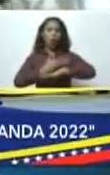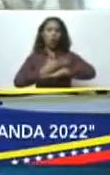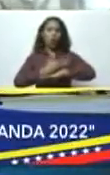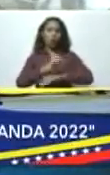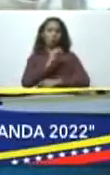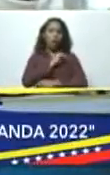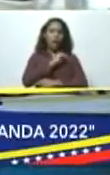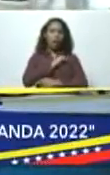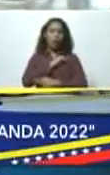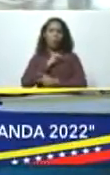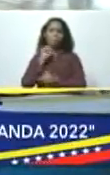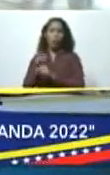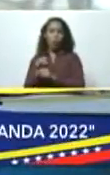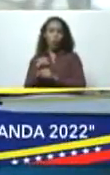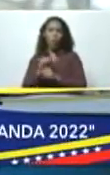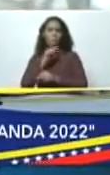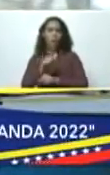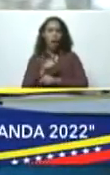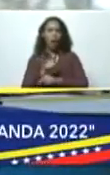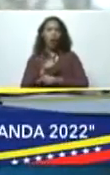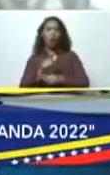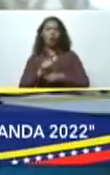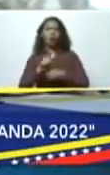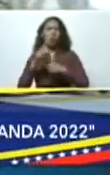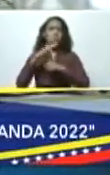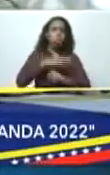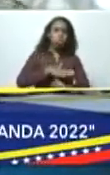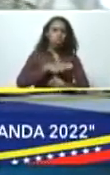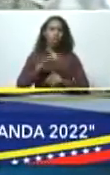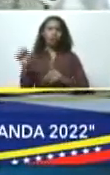Xenofobia, desprecios, malos tratos, explotación,